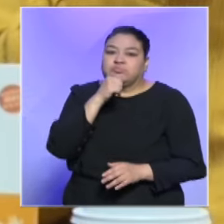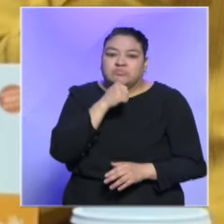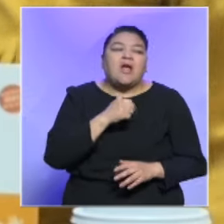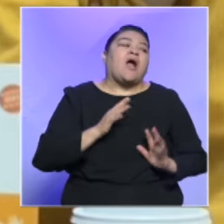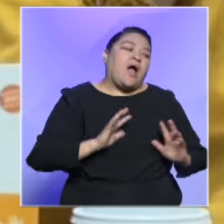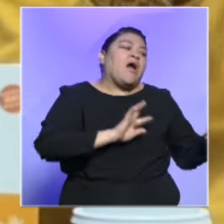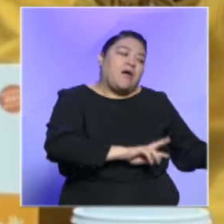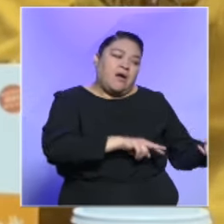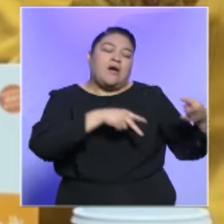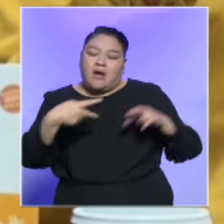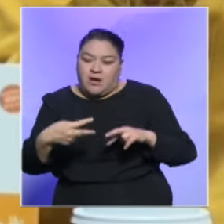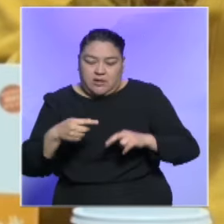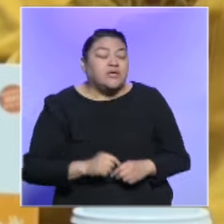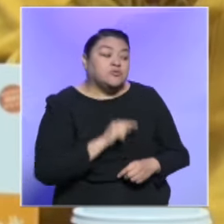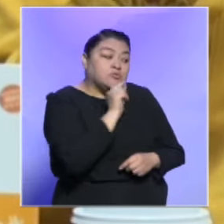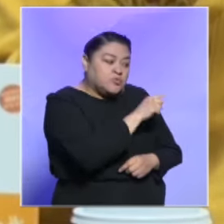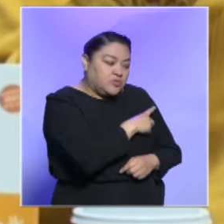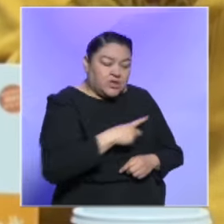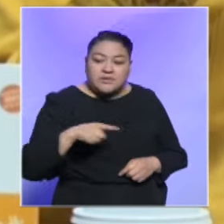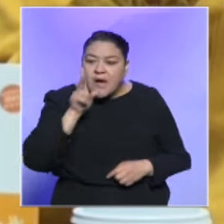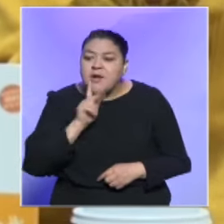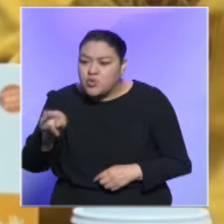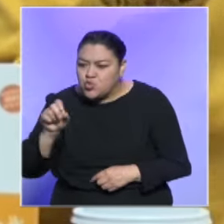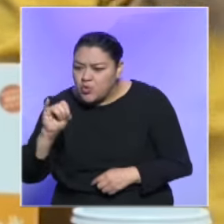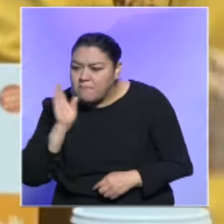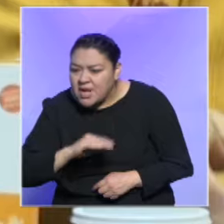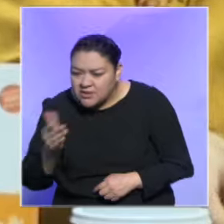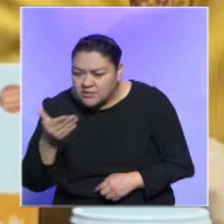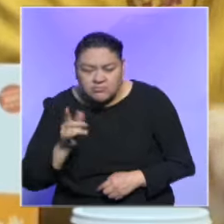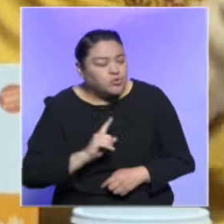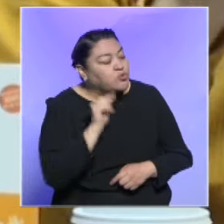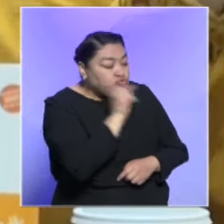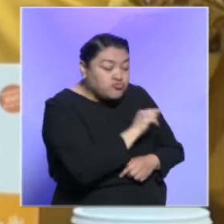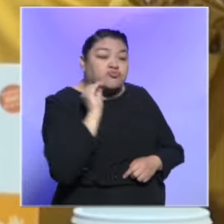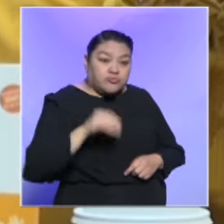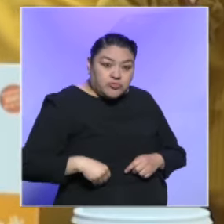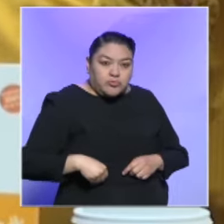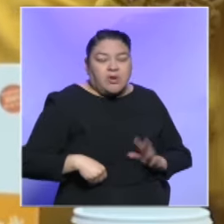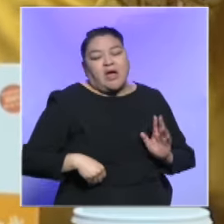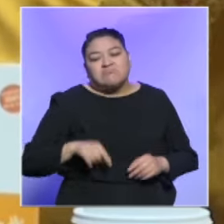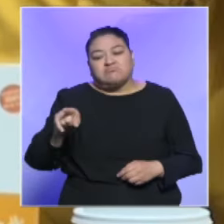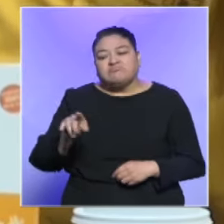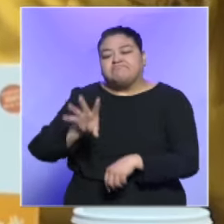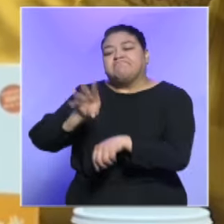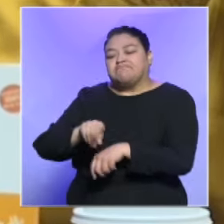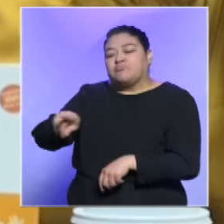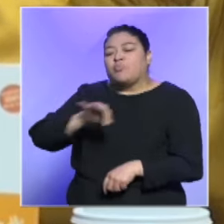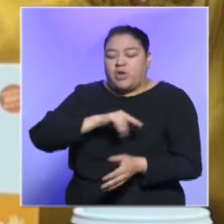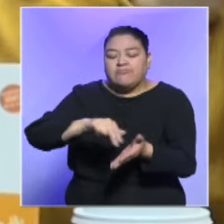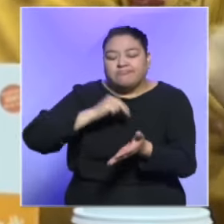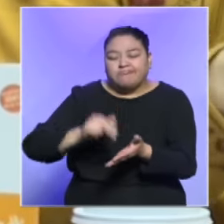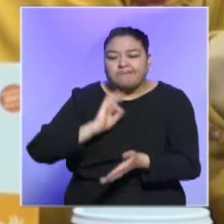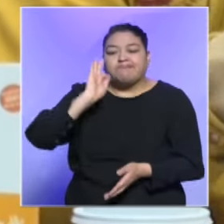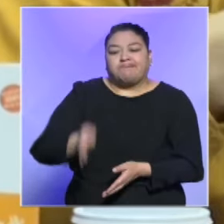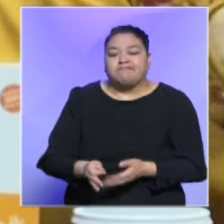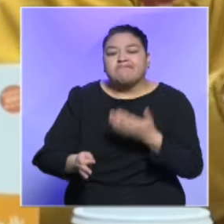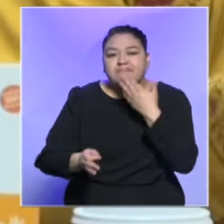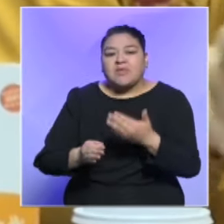carga de la prueba operó para el INE, y de esa forma se consideró que el Bronco rebasaba el umbral